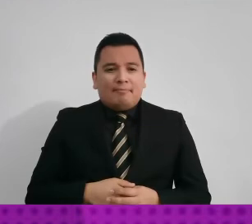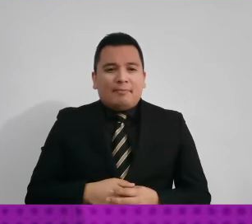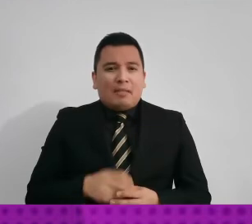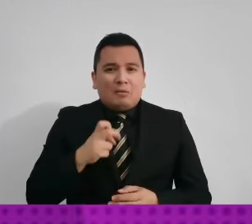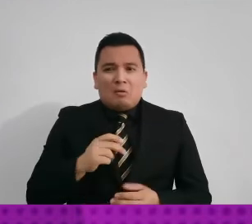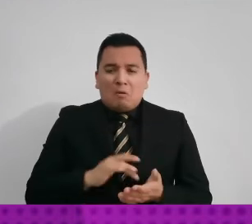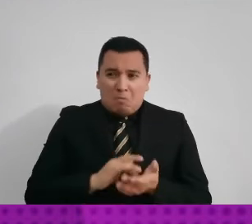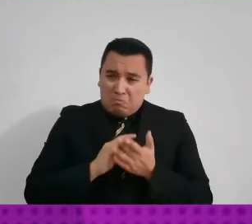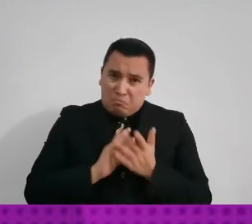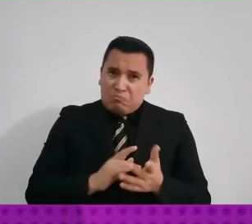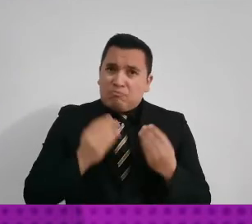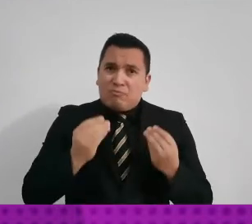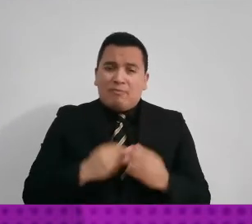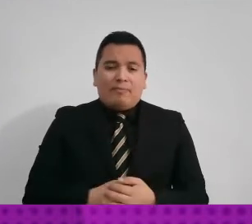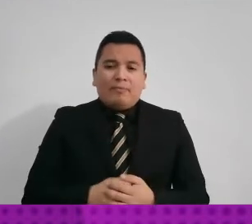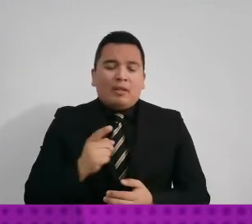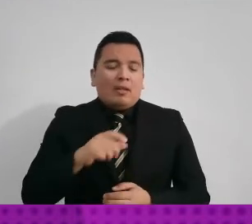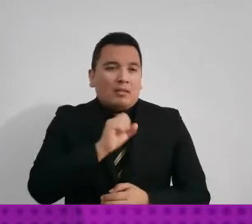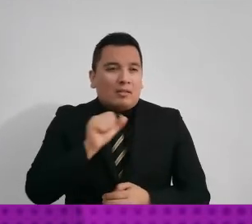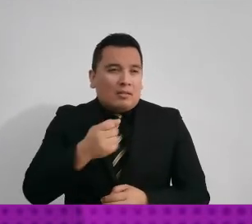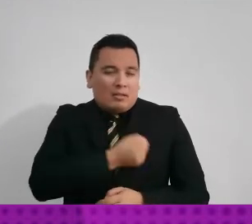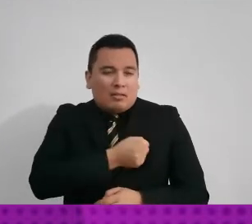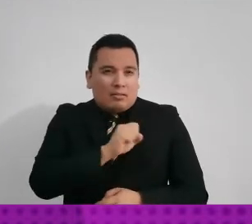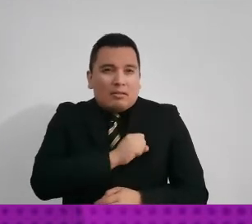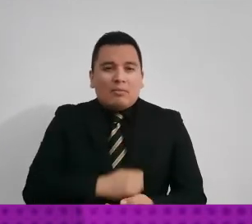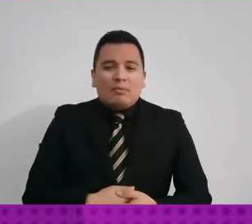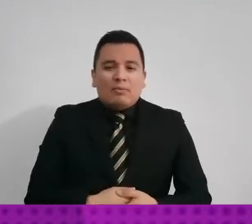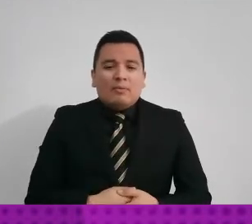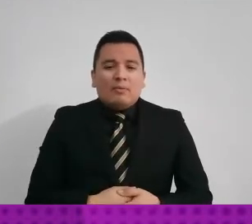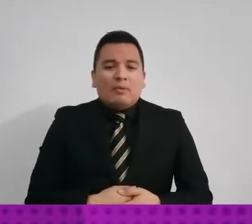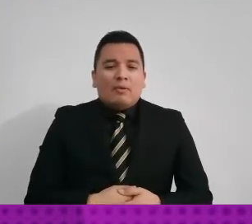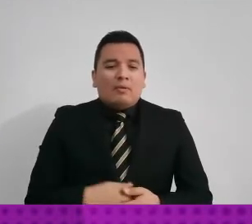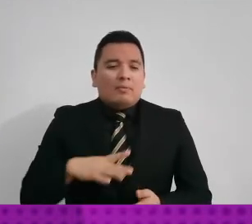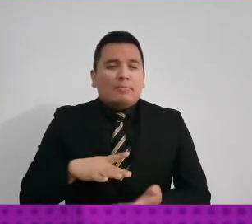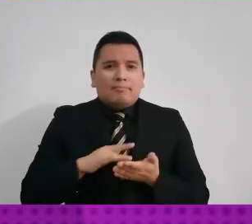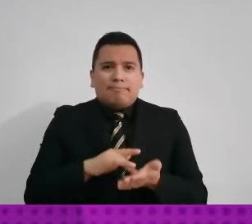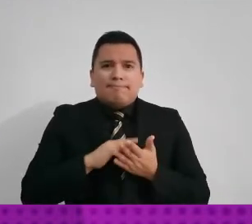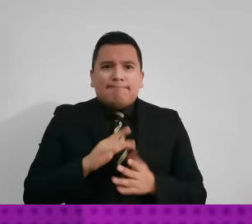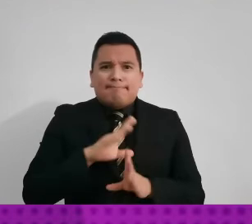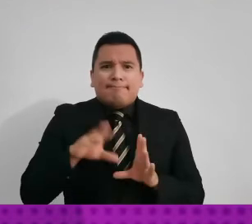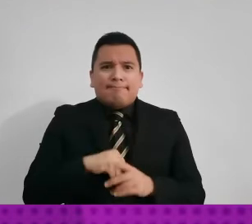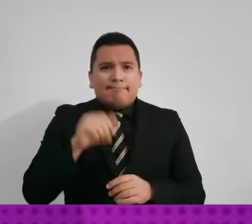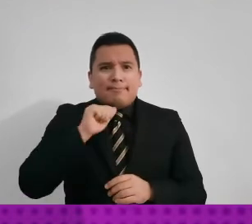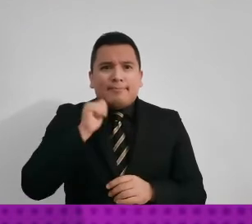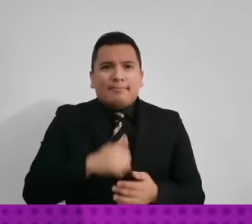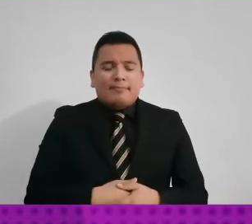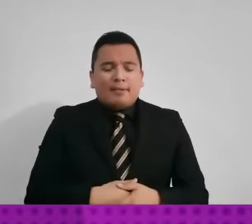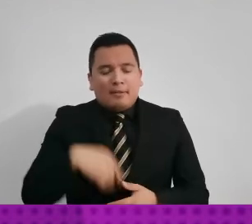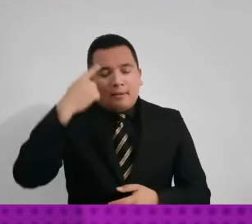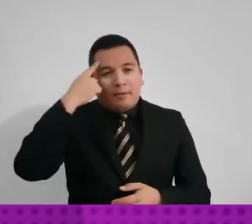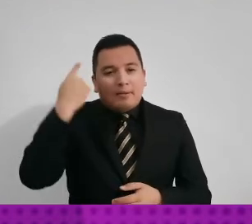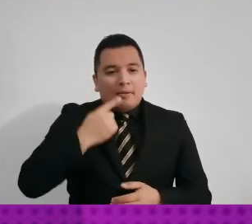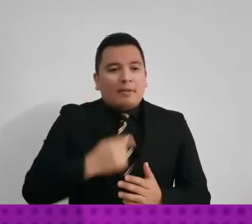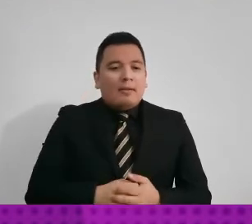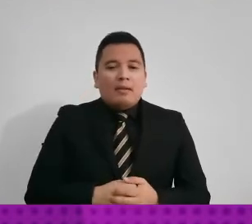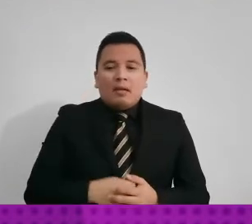pues la enorme colaboración que tuvimos por parte de la Secretaría de Salud, nos estuvo acompañando en todo